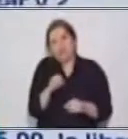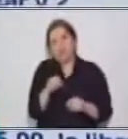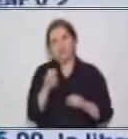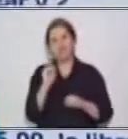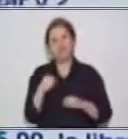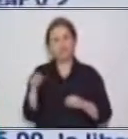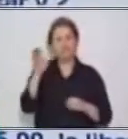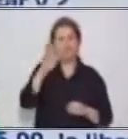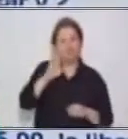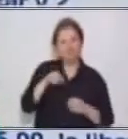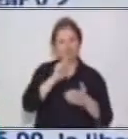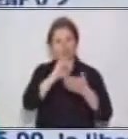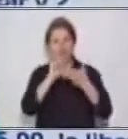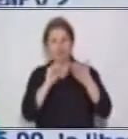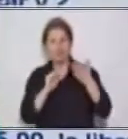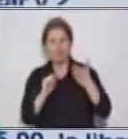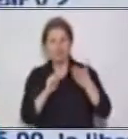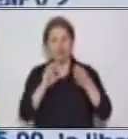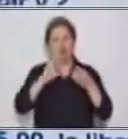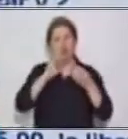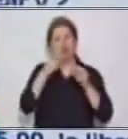Voy a reescribir el número aquí abajo.